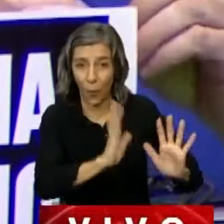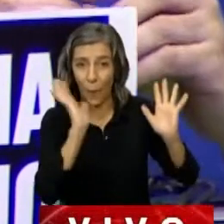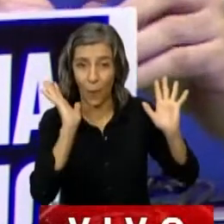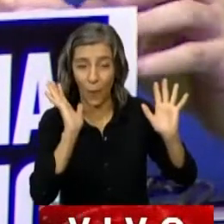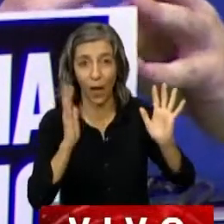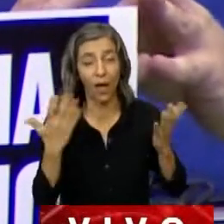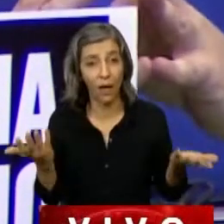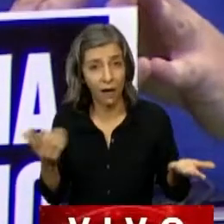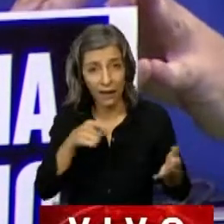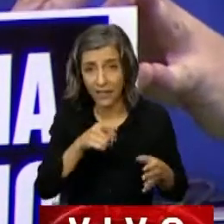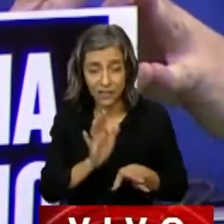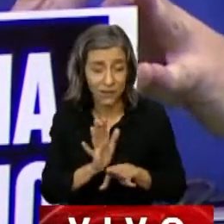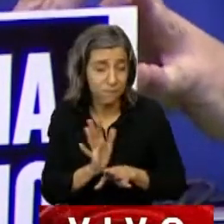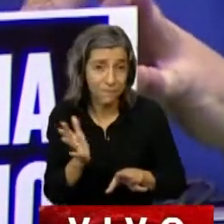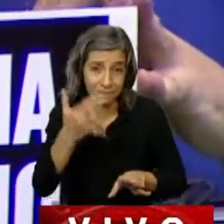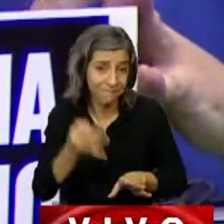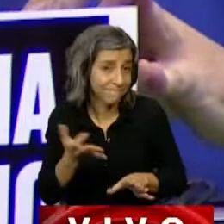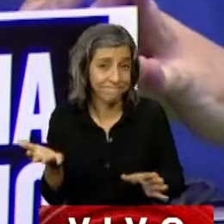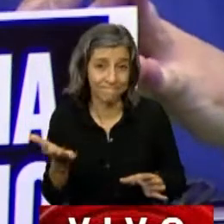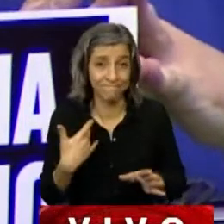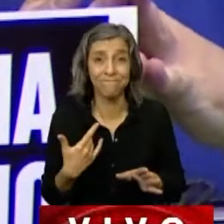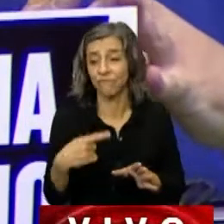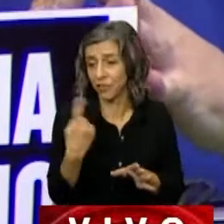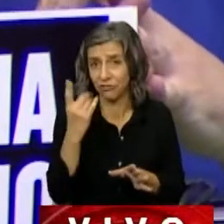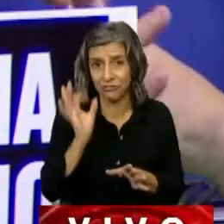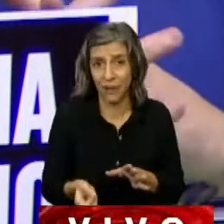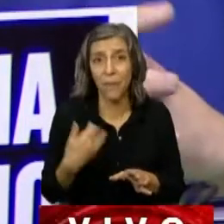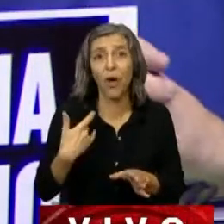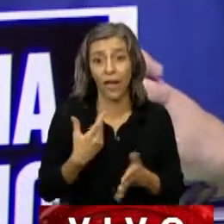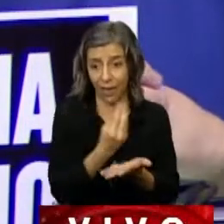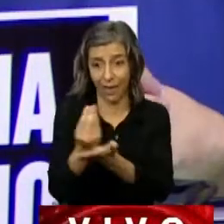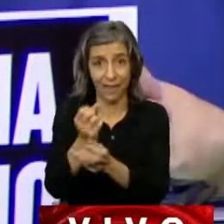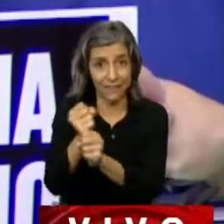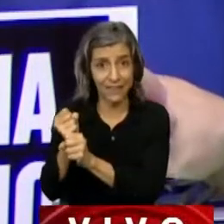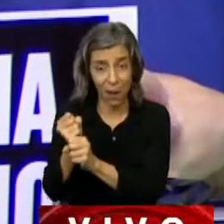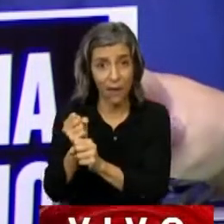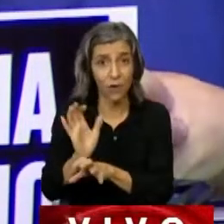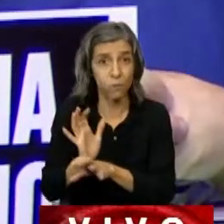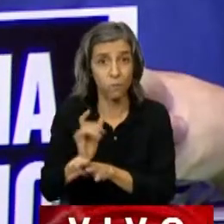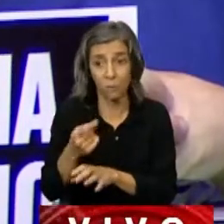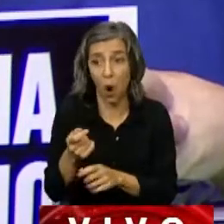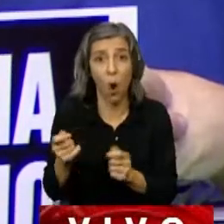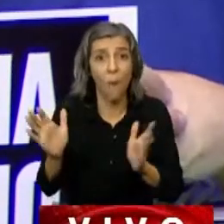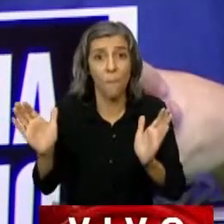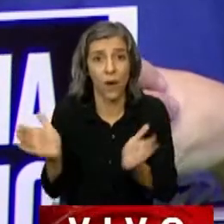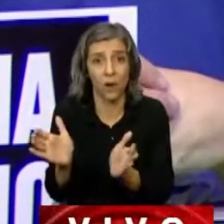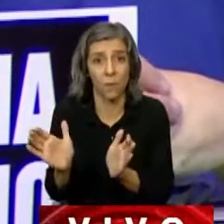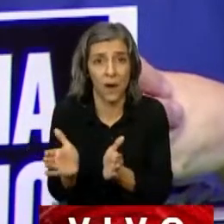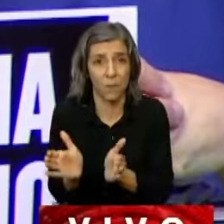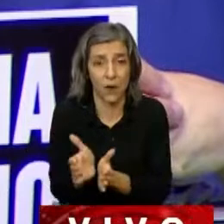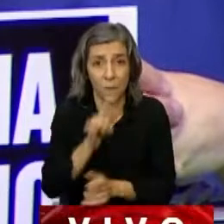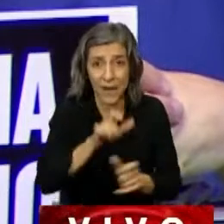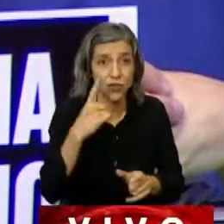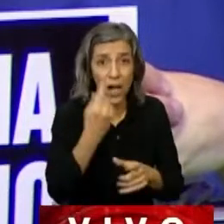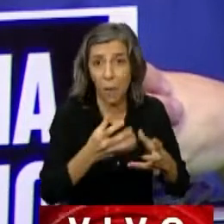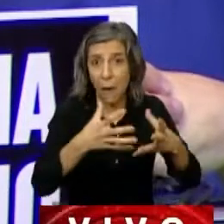caído muy por debajo del aumento de la población. Quiere decir que estamos frente a un sistema